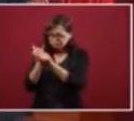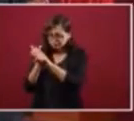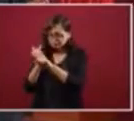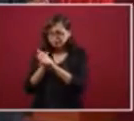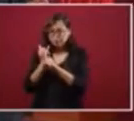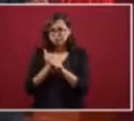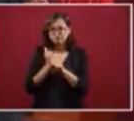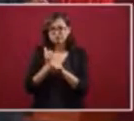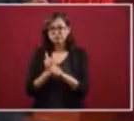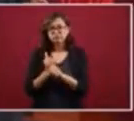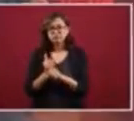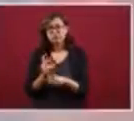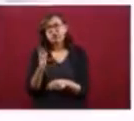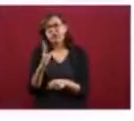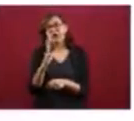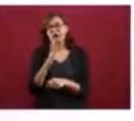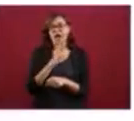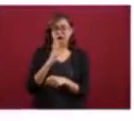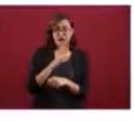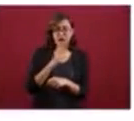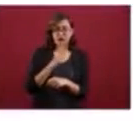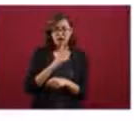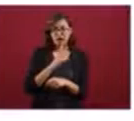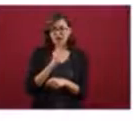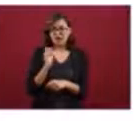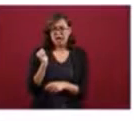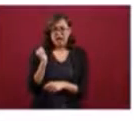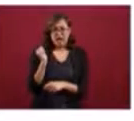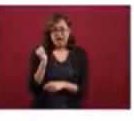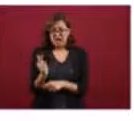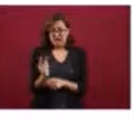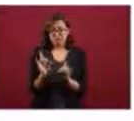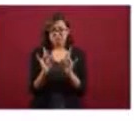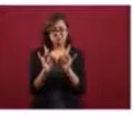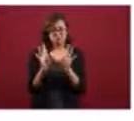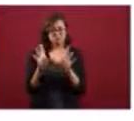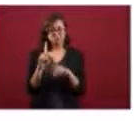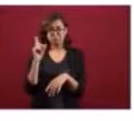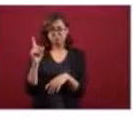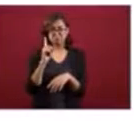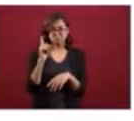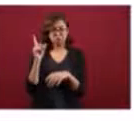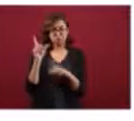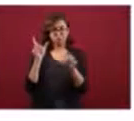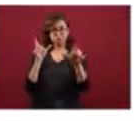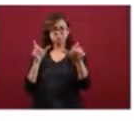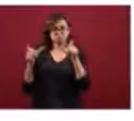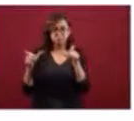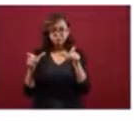si había giro o si había algo que detuviera el giro, se pudo confirmar